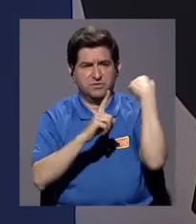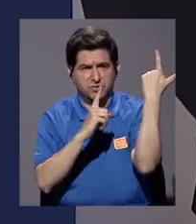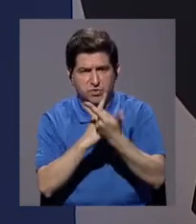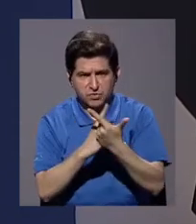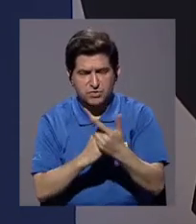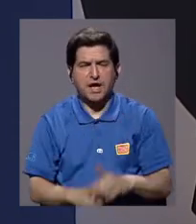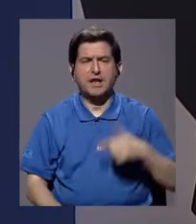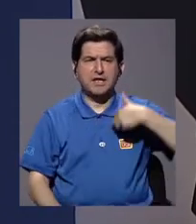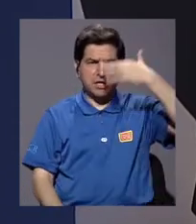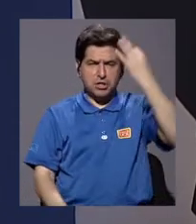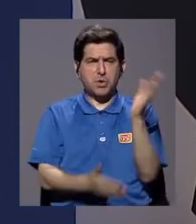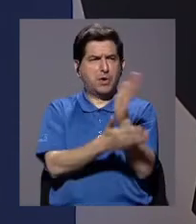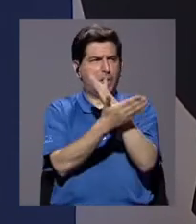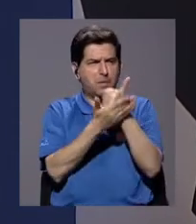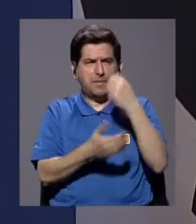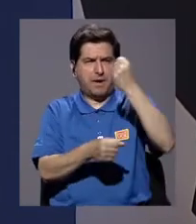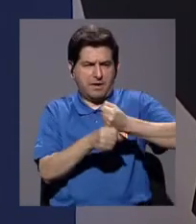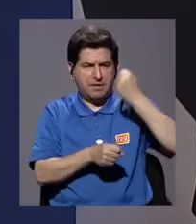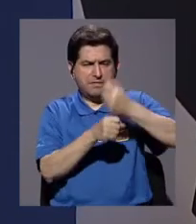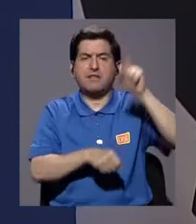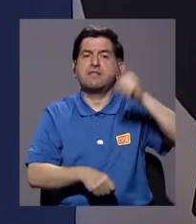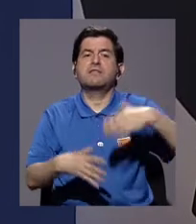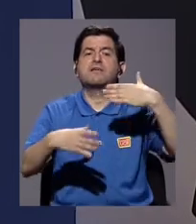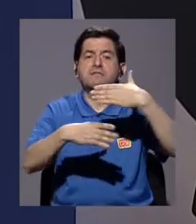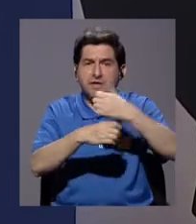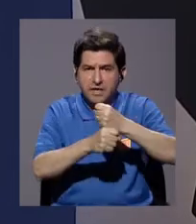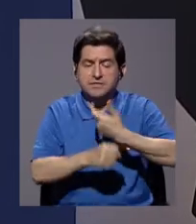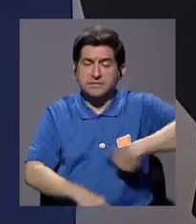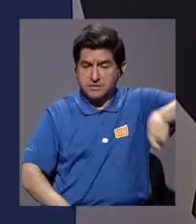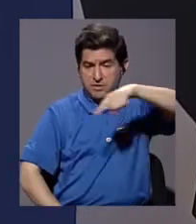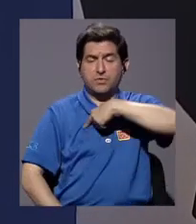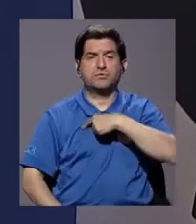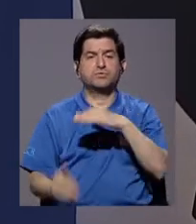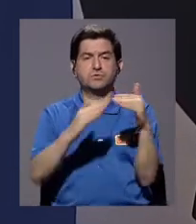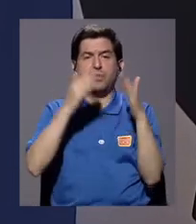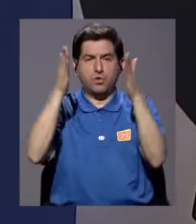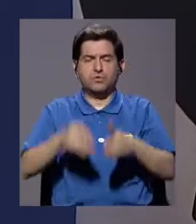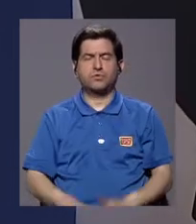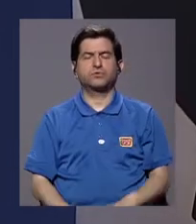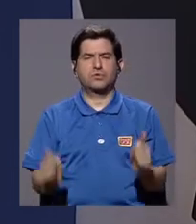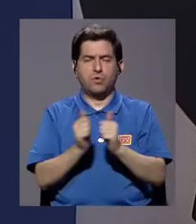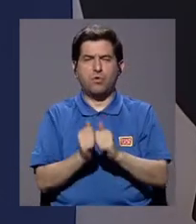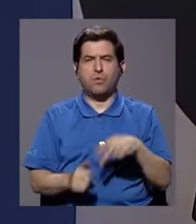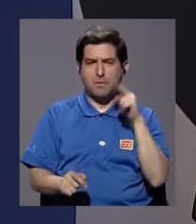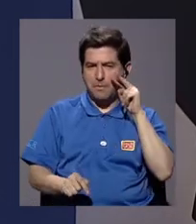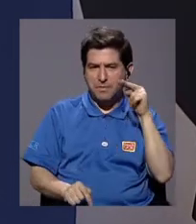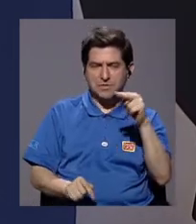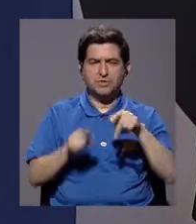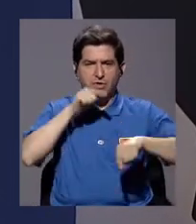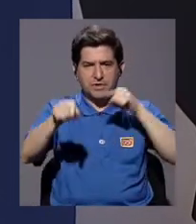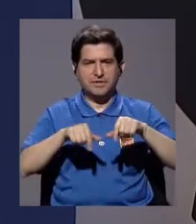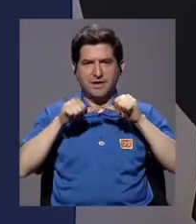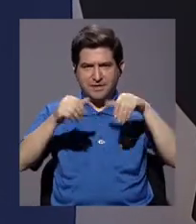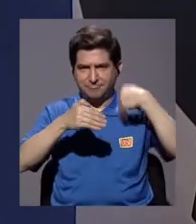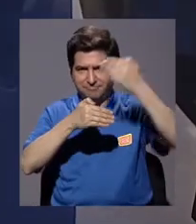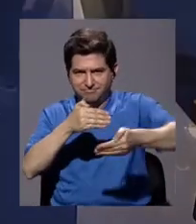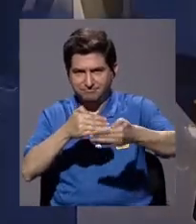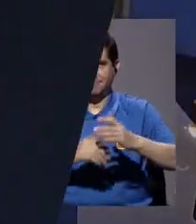activismo social, y que creo que es parte de la labor que deberíamos desarrollar nosotros como ciudadanos críticos. Ya casi